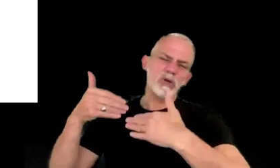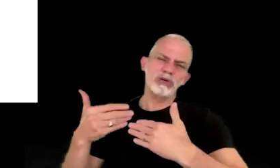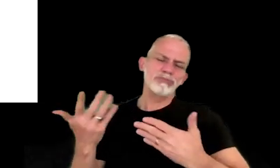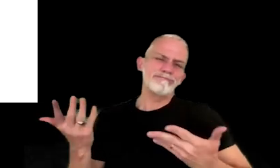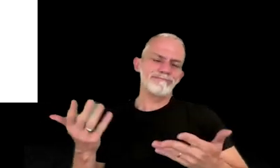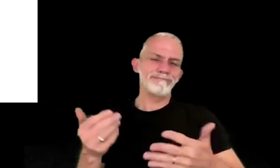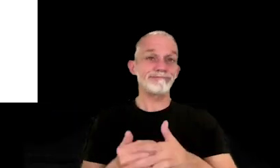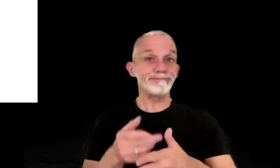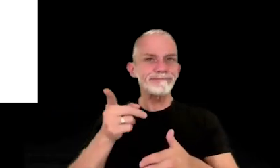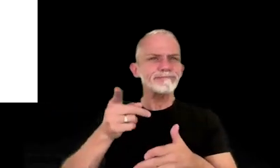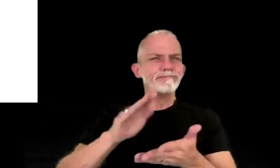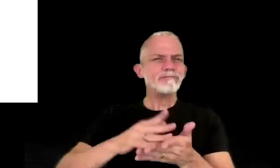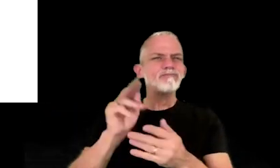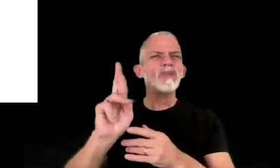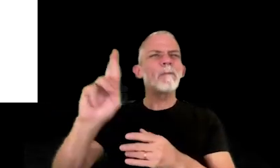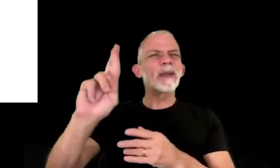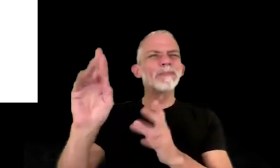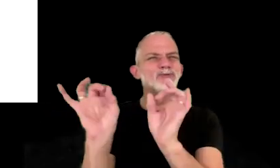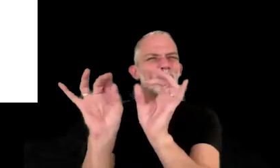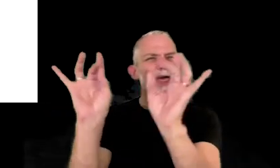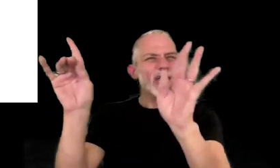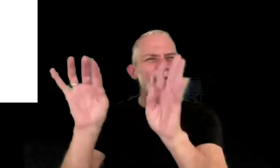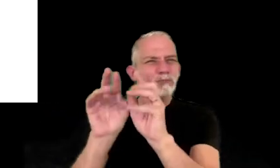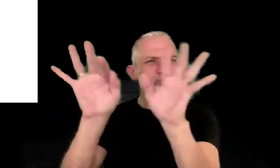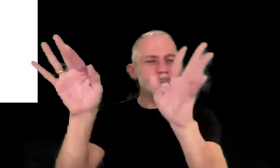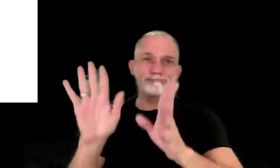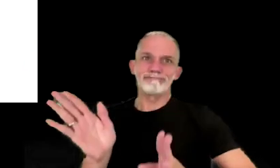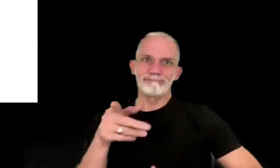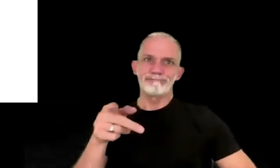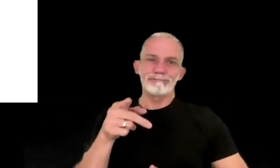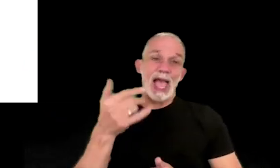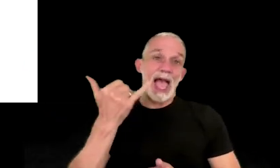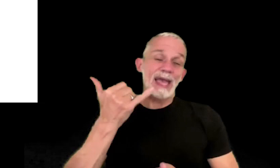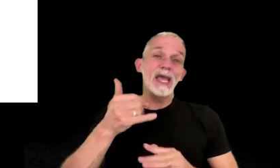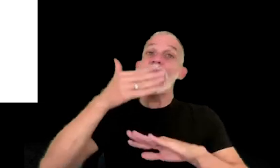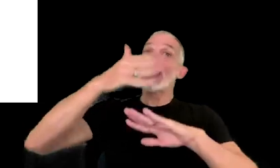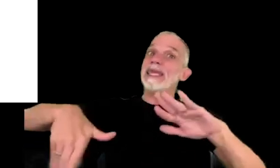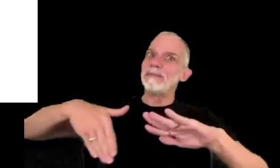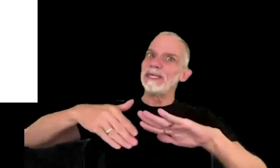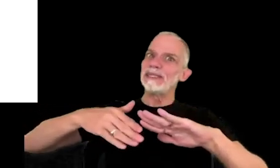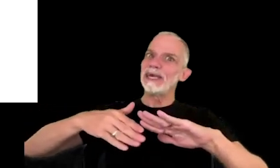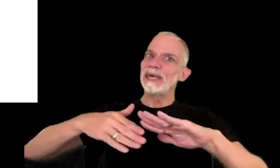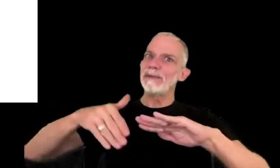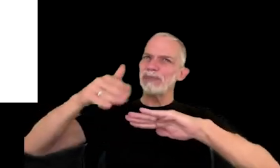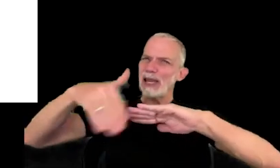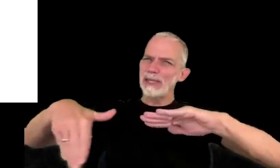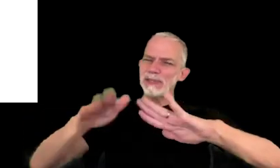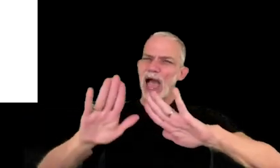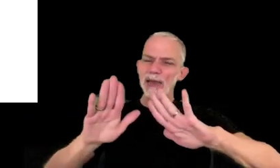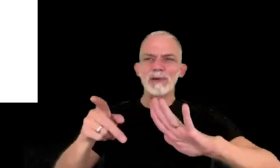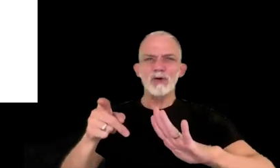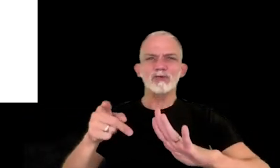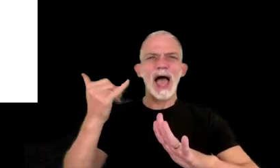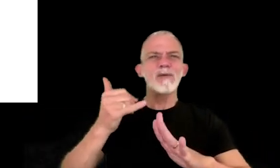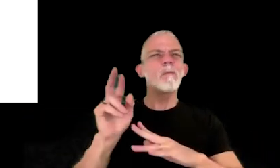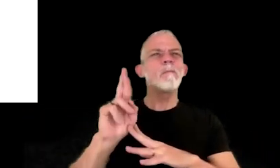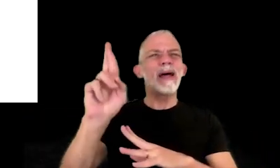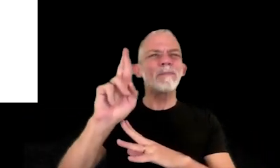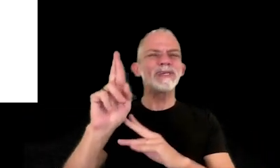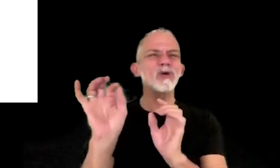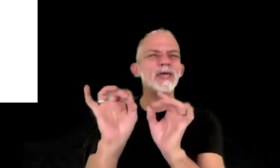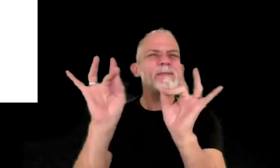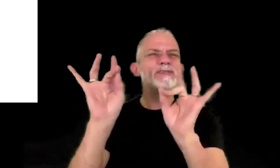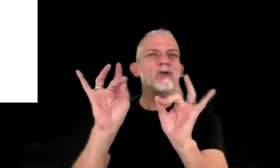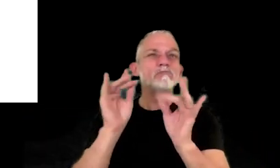ejemplo, en lo que hace a permisos de emisión, hay que tener en cuenta que como hay un límite tolerable, lo que se puede desarrollar también es un permiso de emisiones